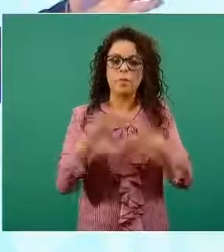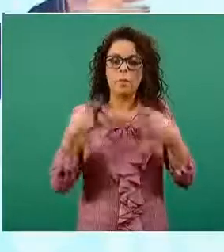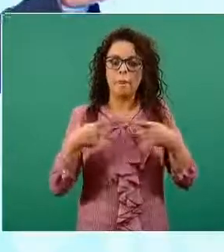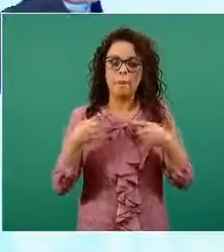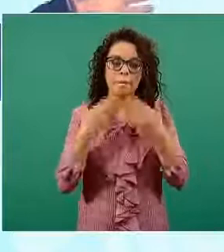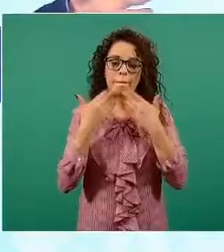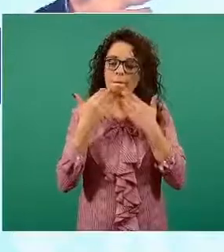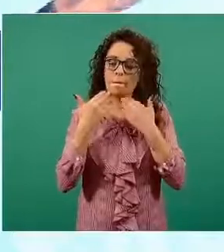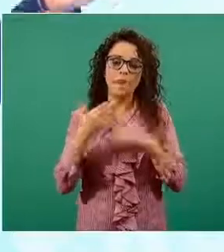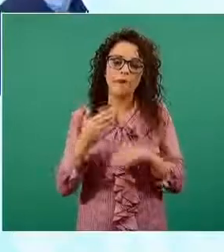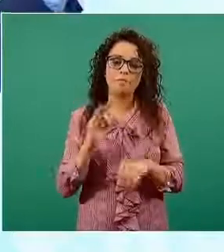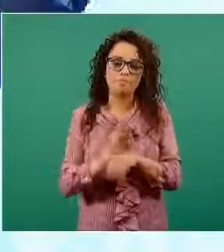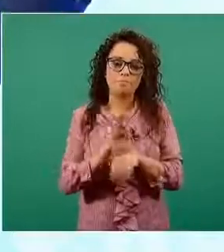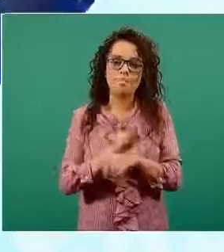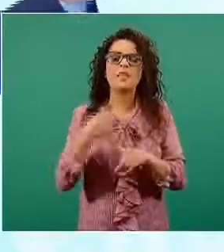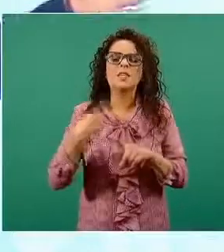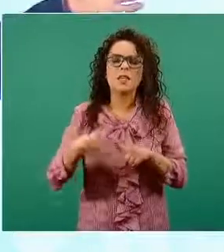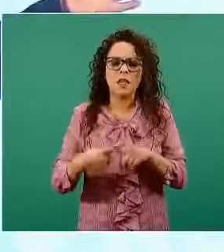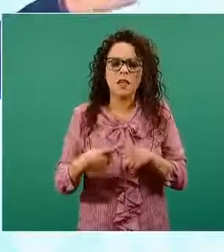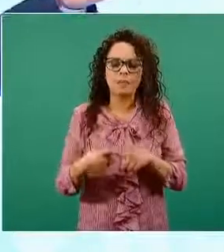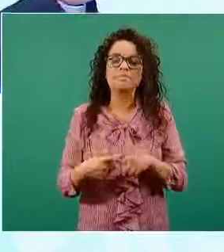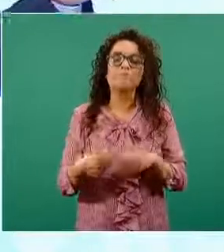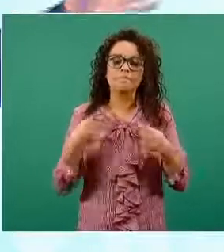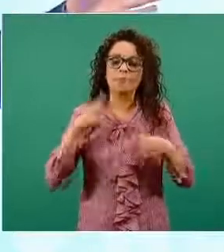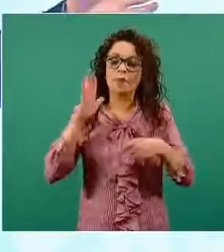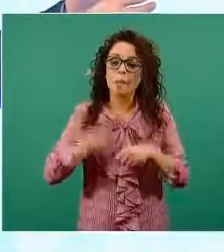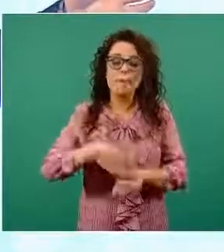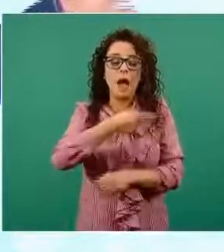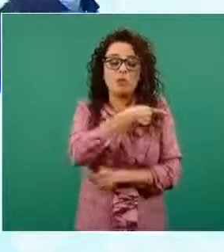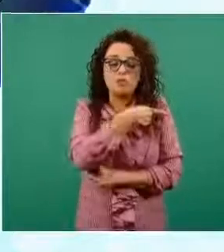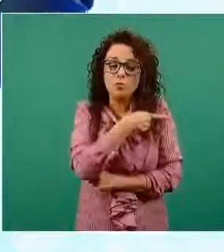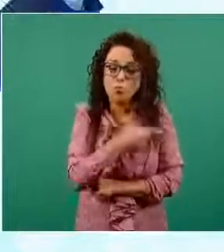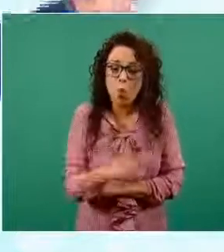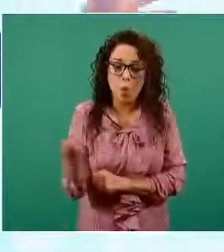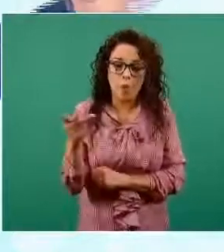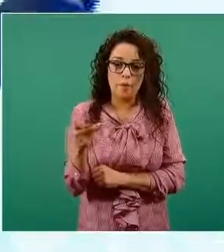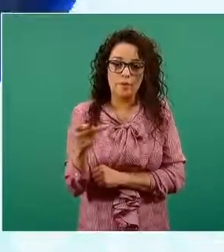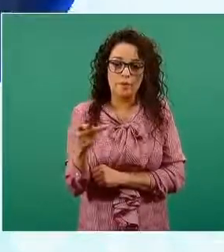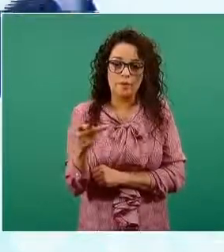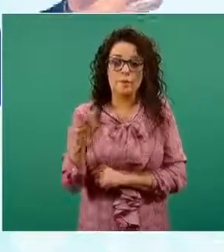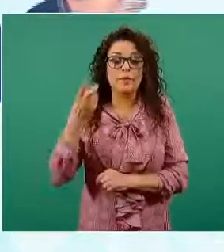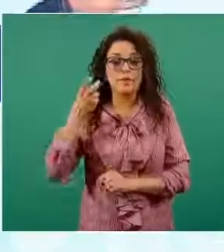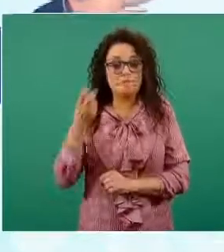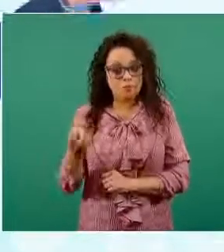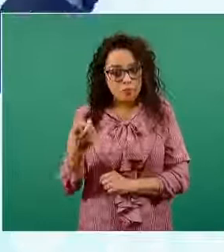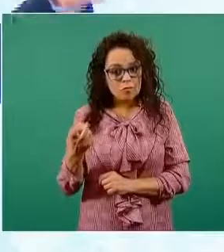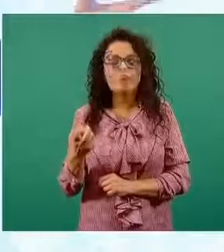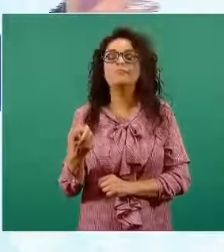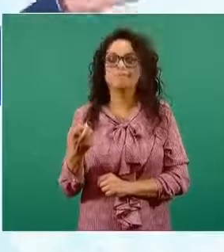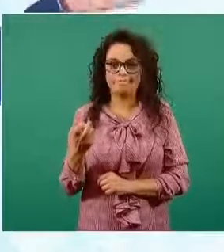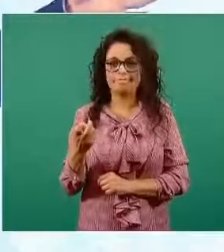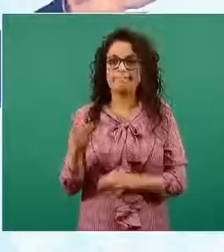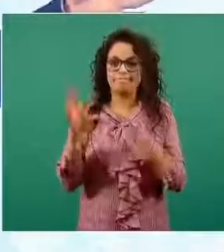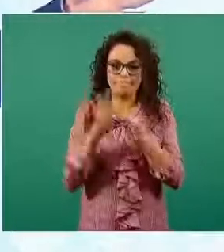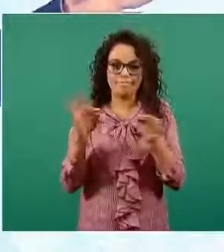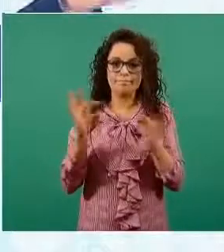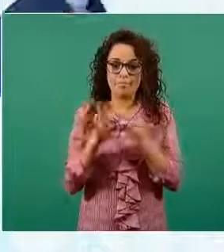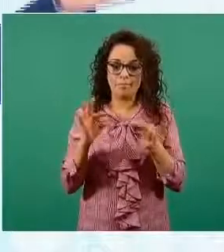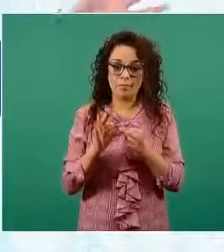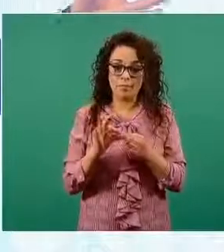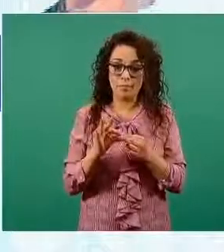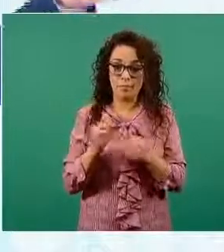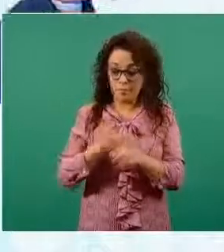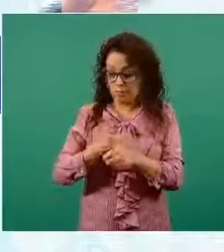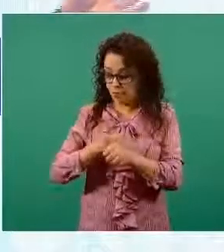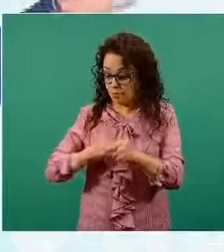¿Quiénes son? Generalmente las personas más pobres. Por esa razón estamos enfatizando que nadie se quede atrás,